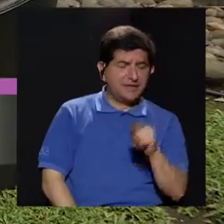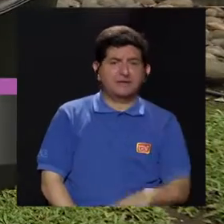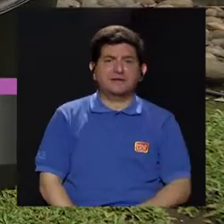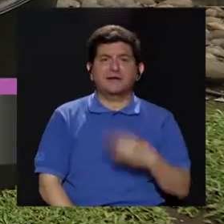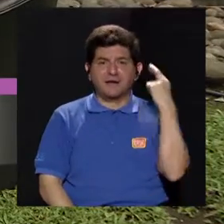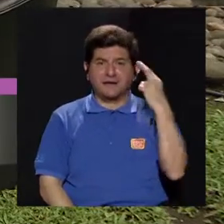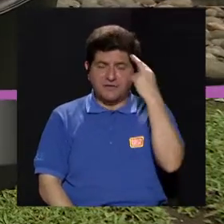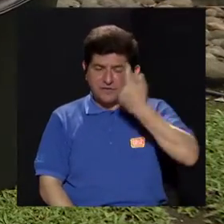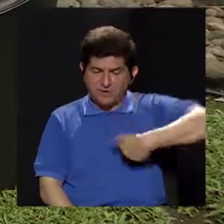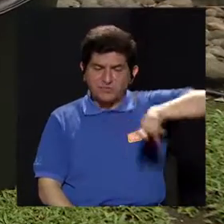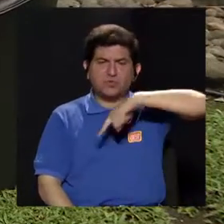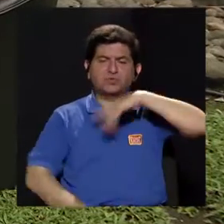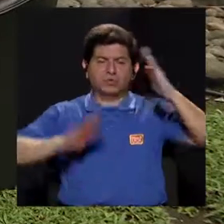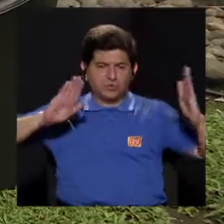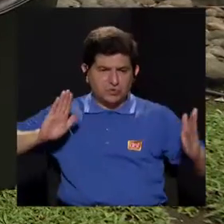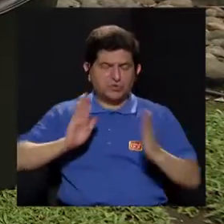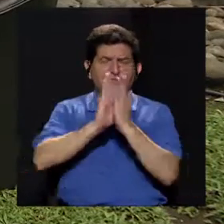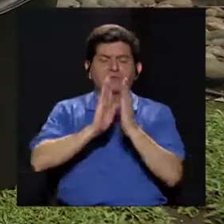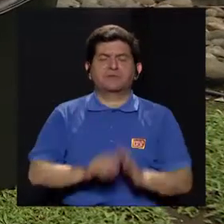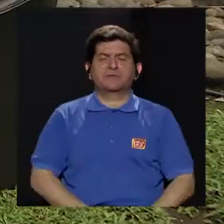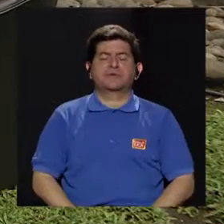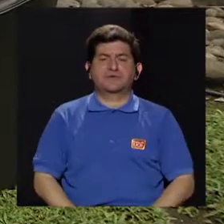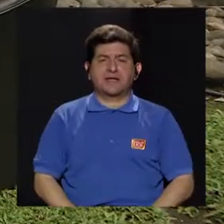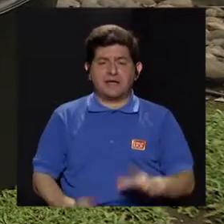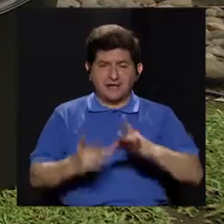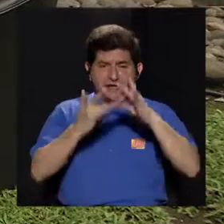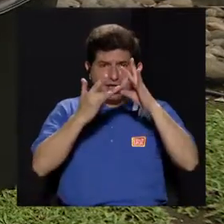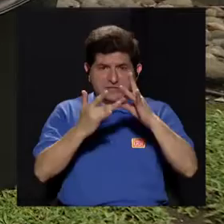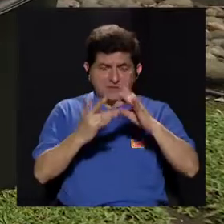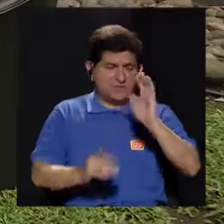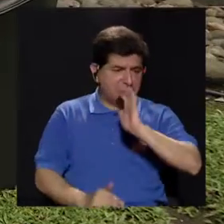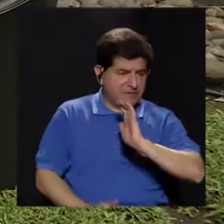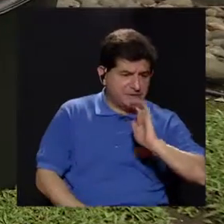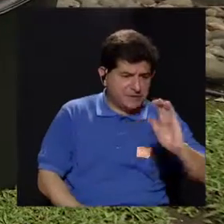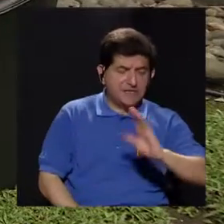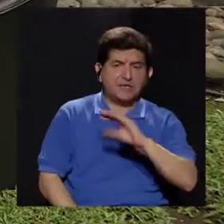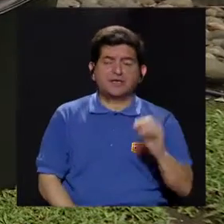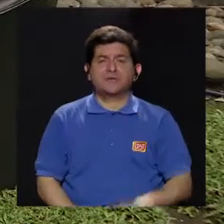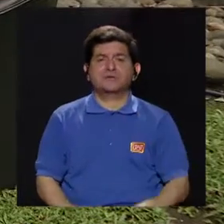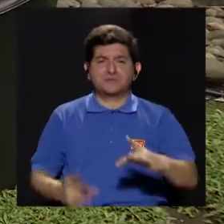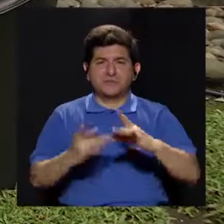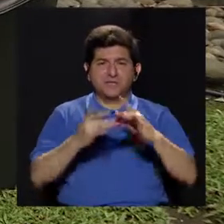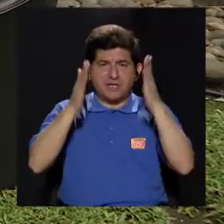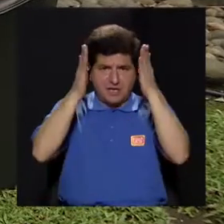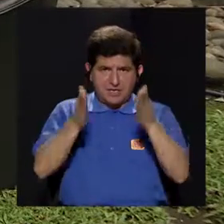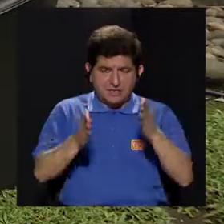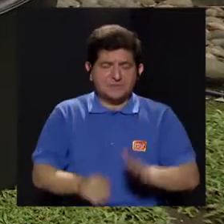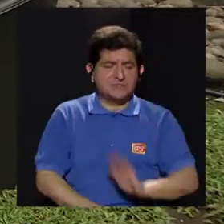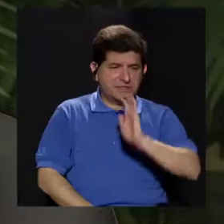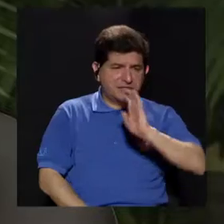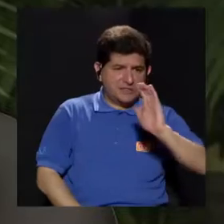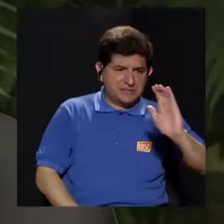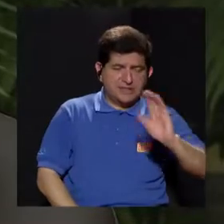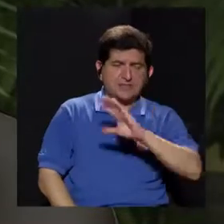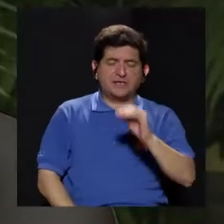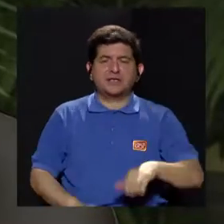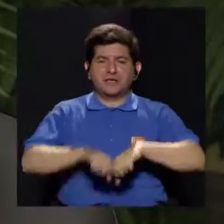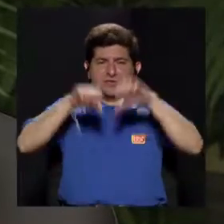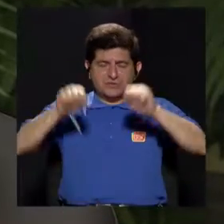al cual nos afrontamos los pediatras y los pediatras gastroenterólogos y todos los médicos en general.